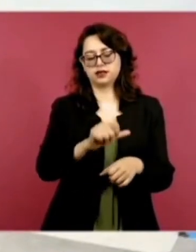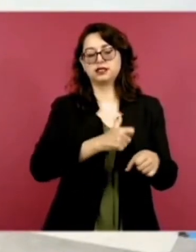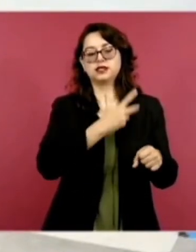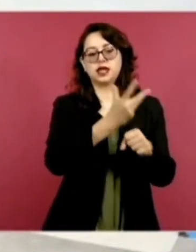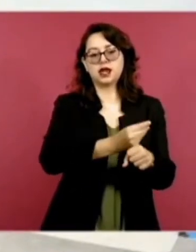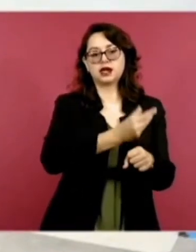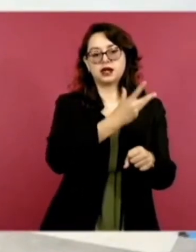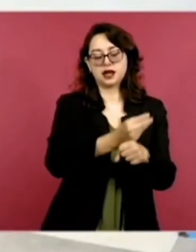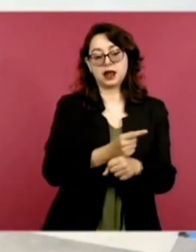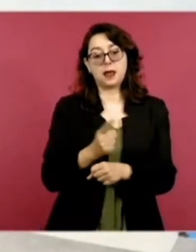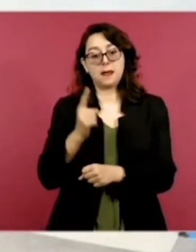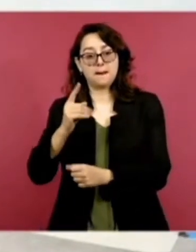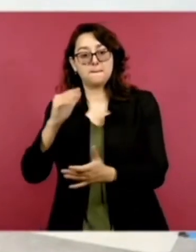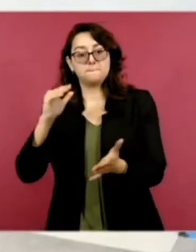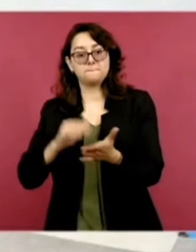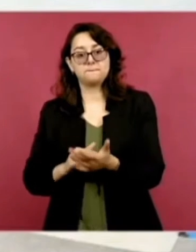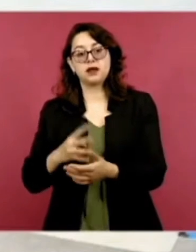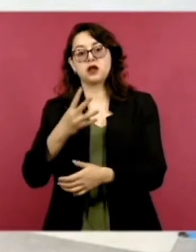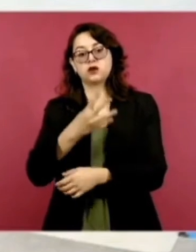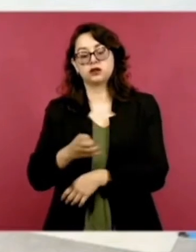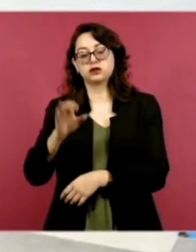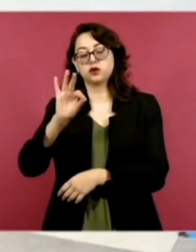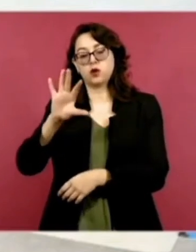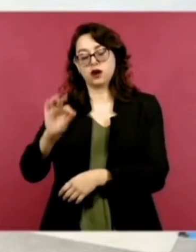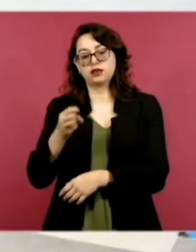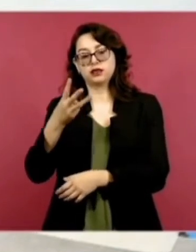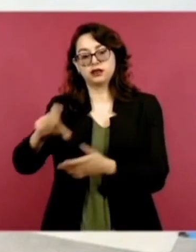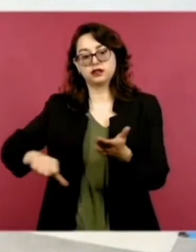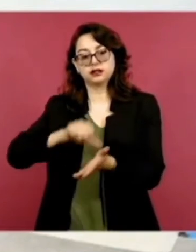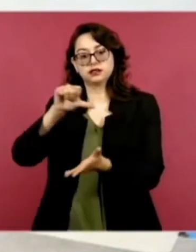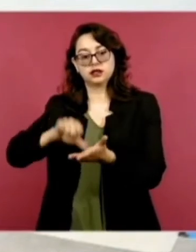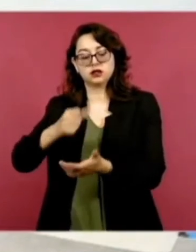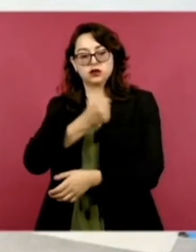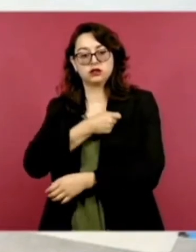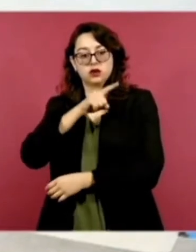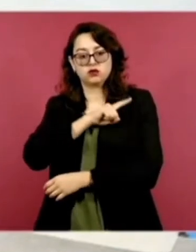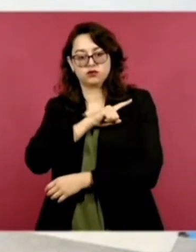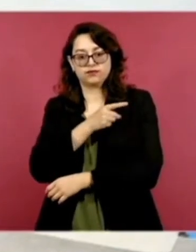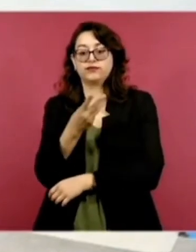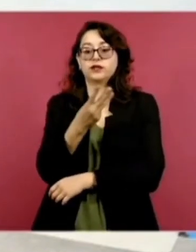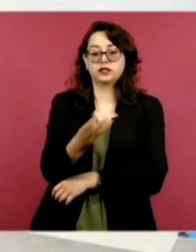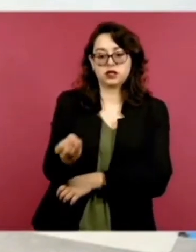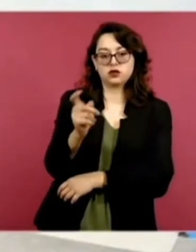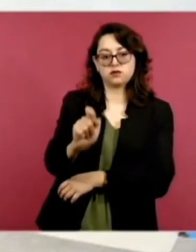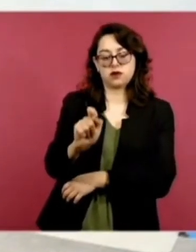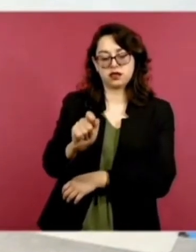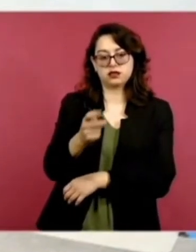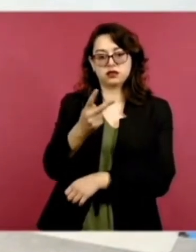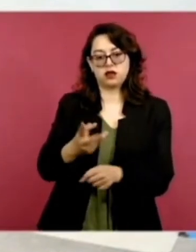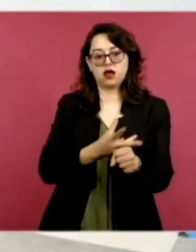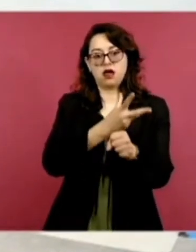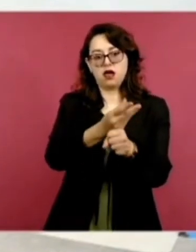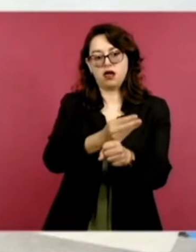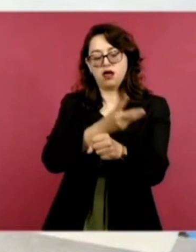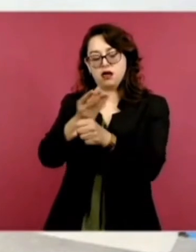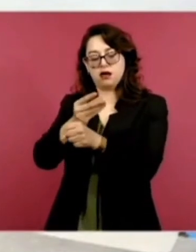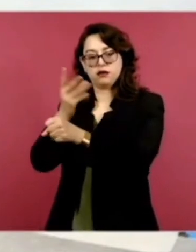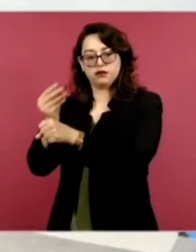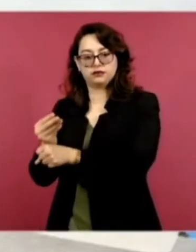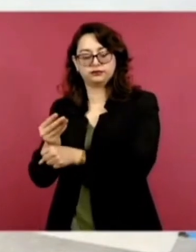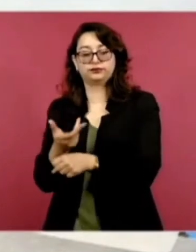322 de 1,443 centros de salud de esa entidad. Se ha adquirido equipo médico para 31 de